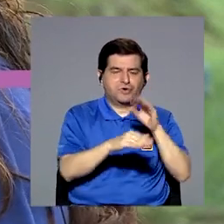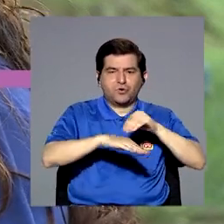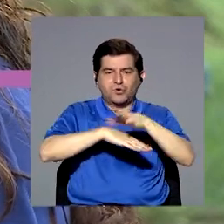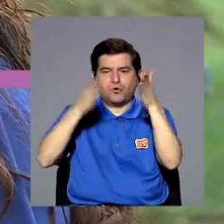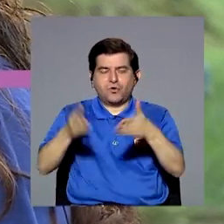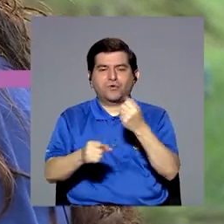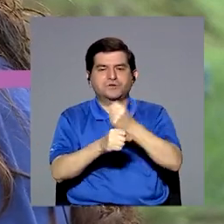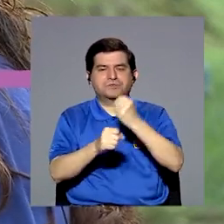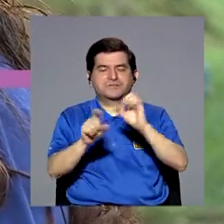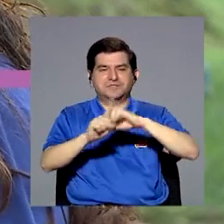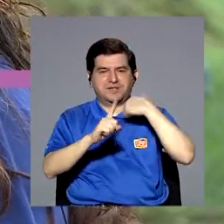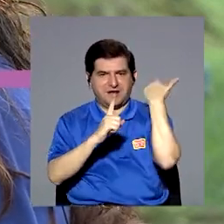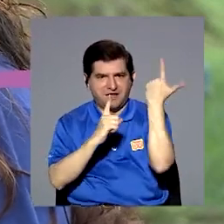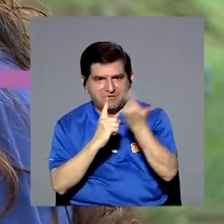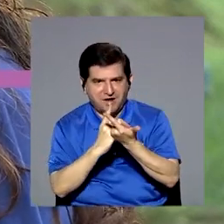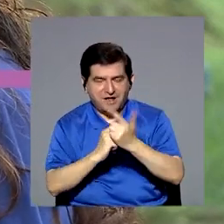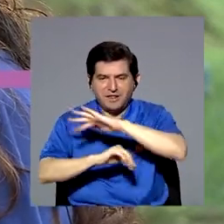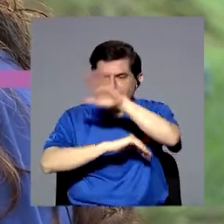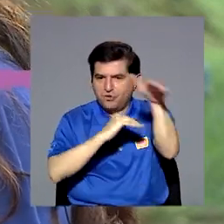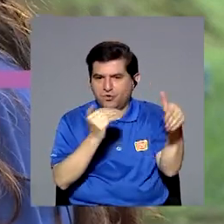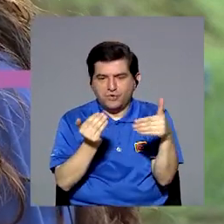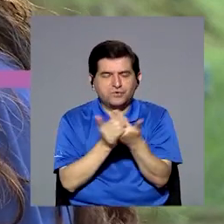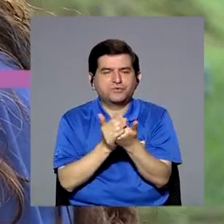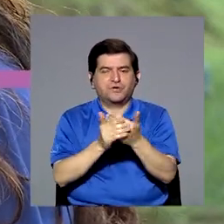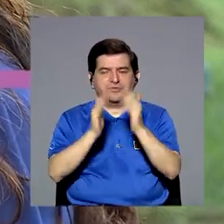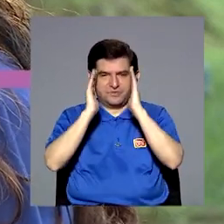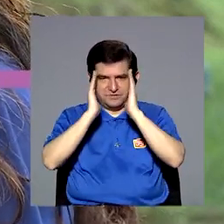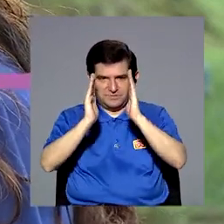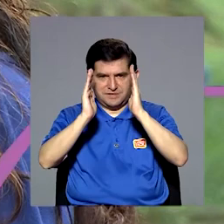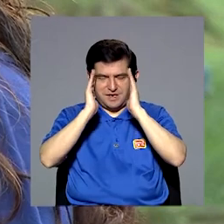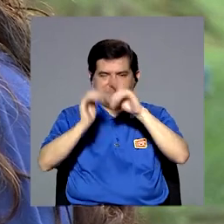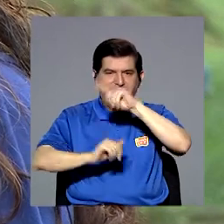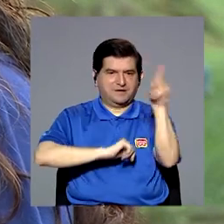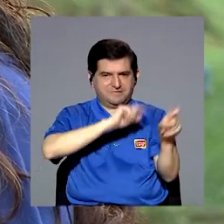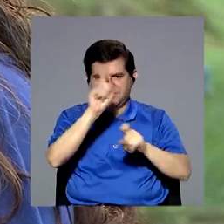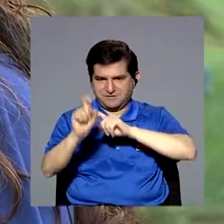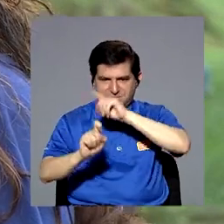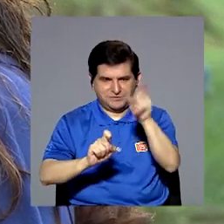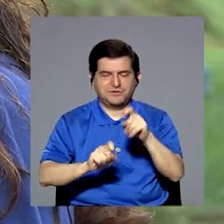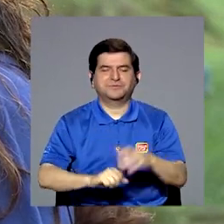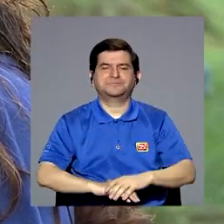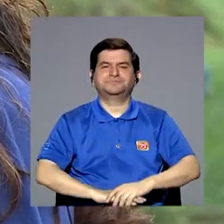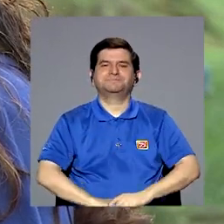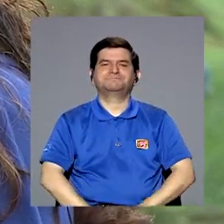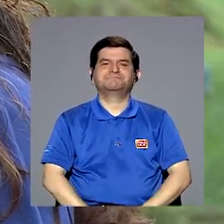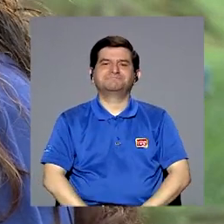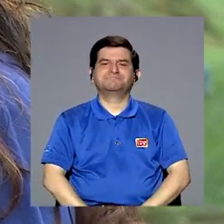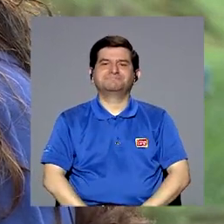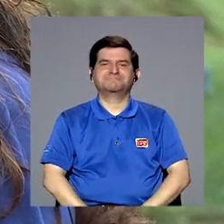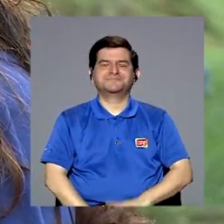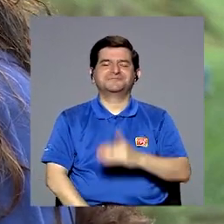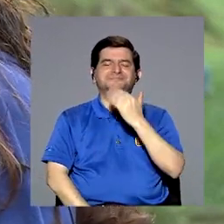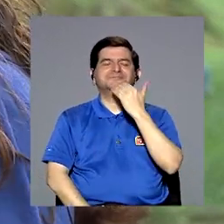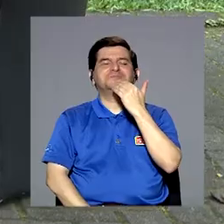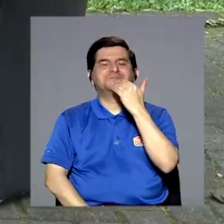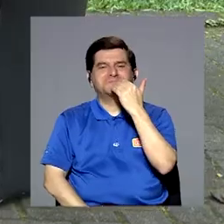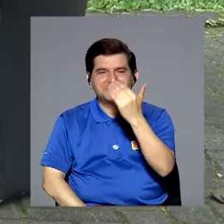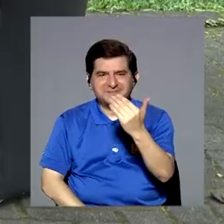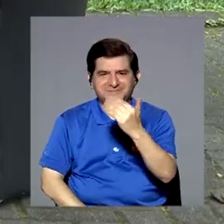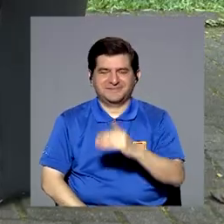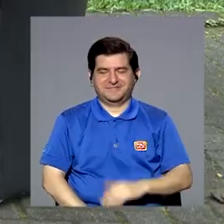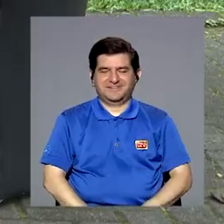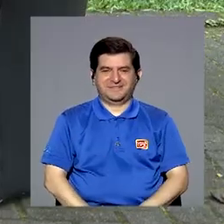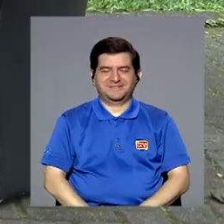orientadores, trabajadores sociales y demás, van a estar ahí atendiéndoles las consultas que ellos tengan. Muchísimas gracias